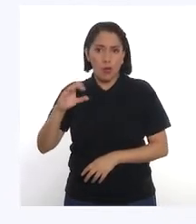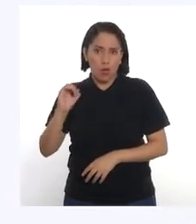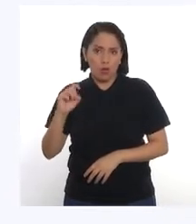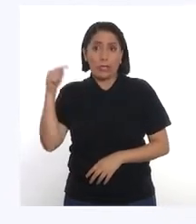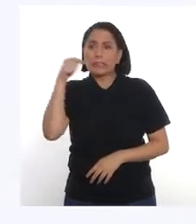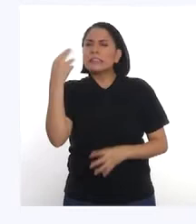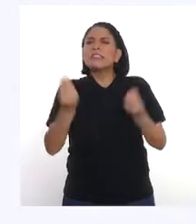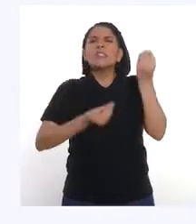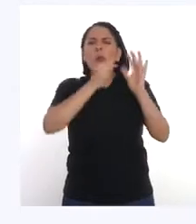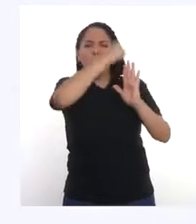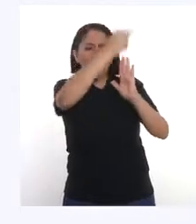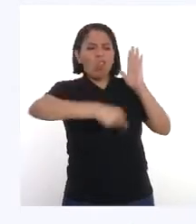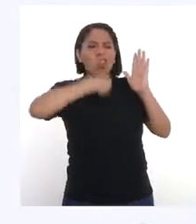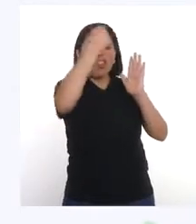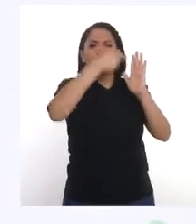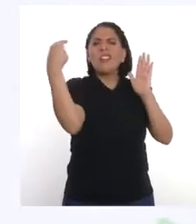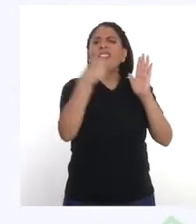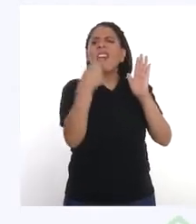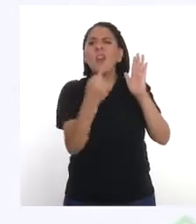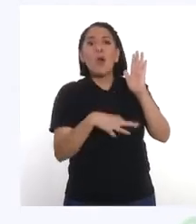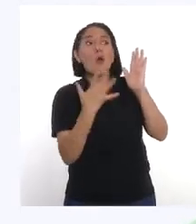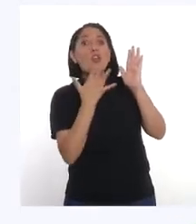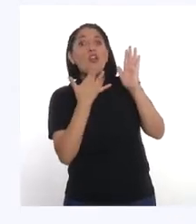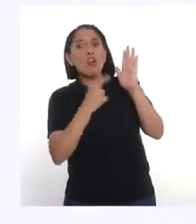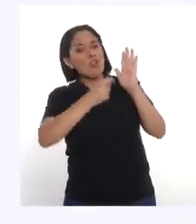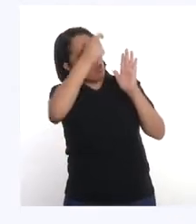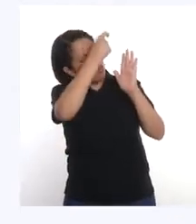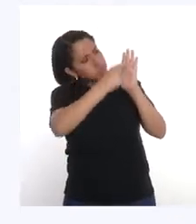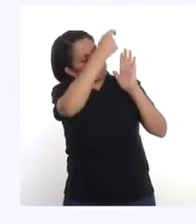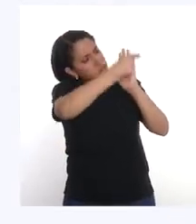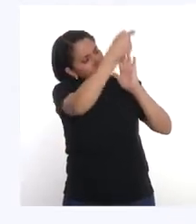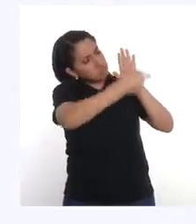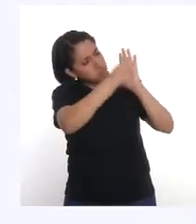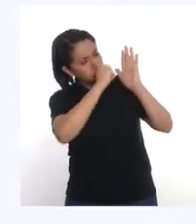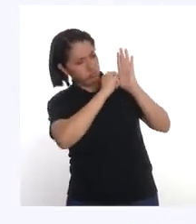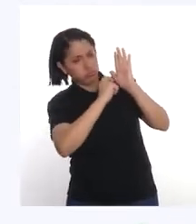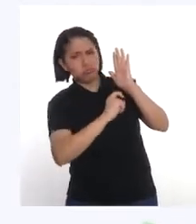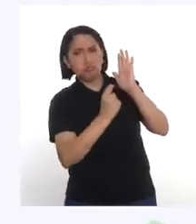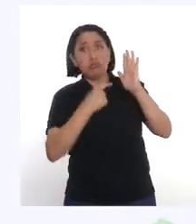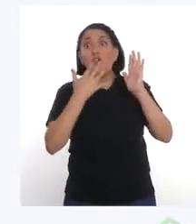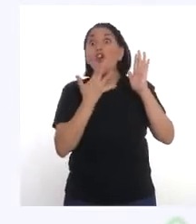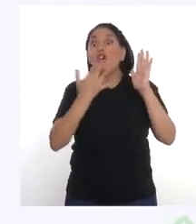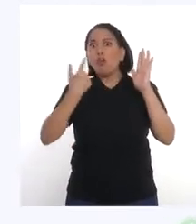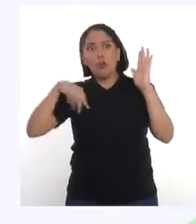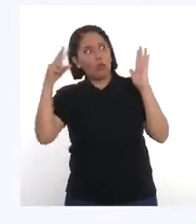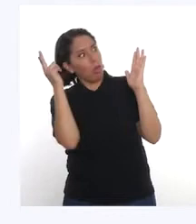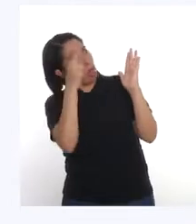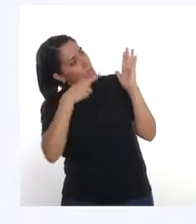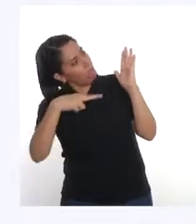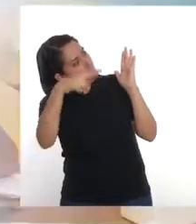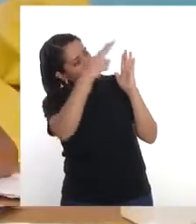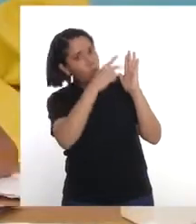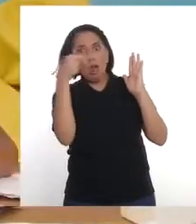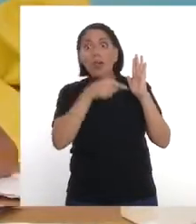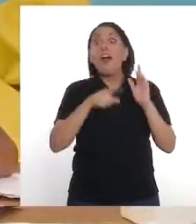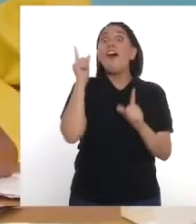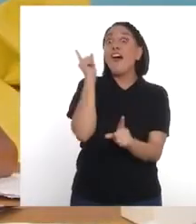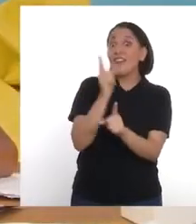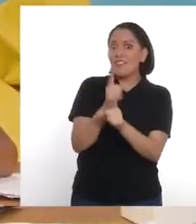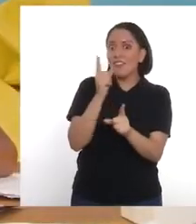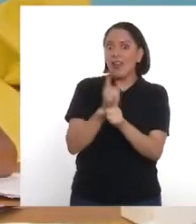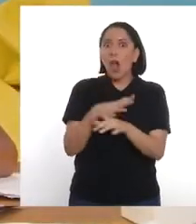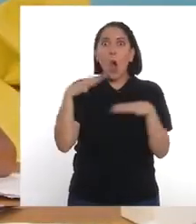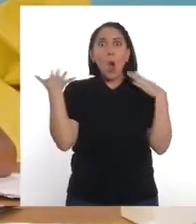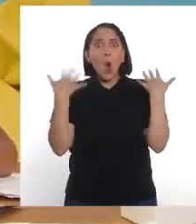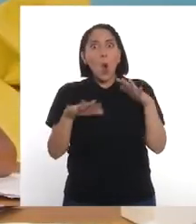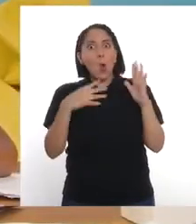una representación gráfica ordenada y circular de los colores visibles por el ojo humano. Es verdad.